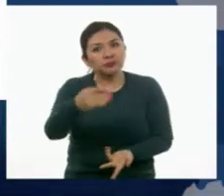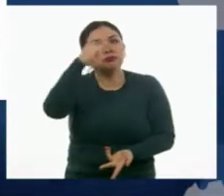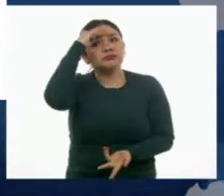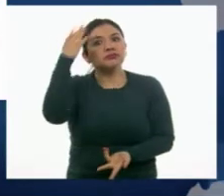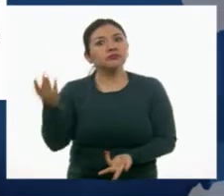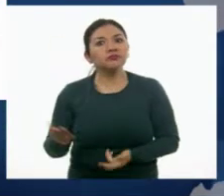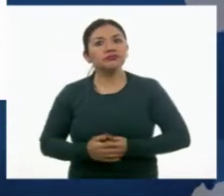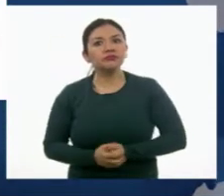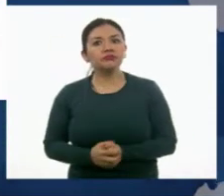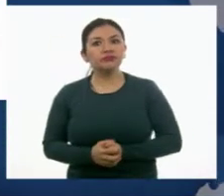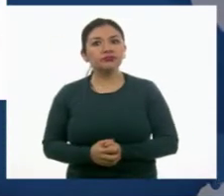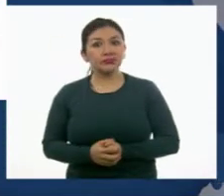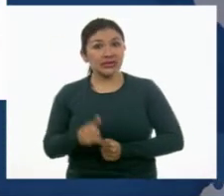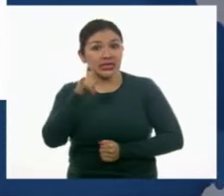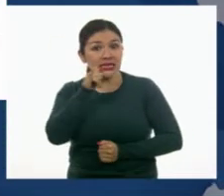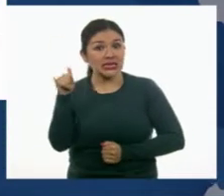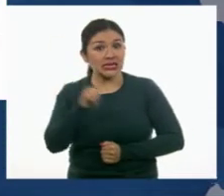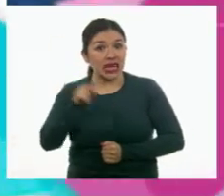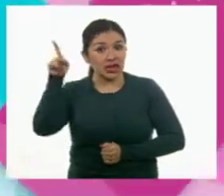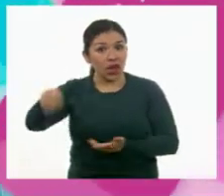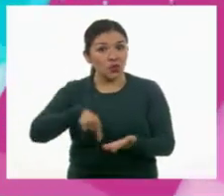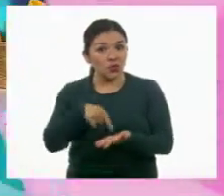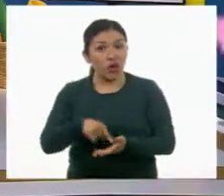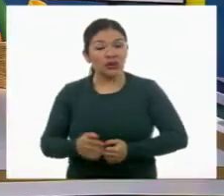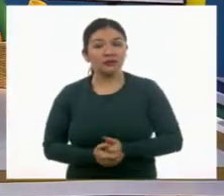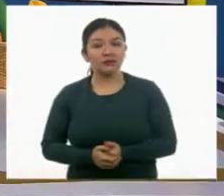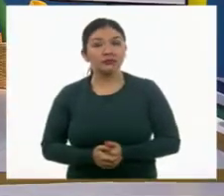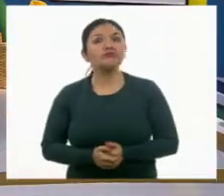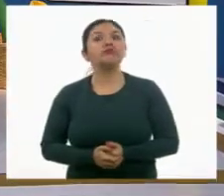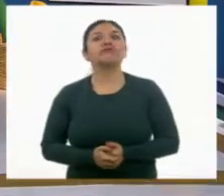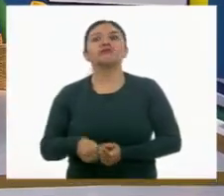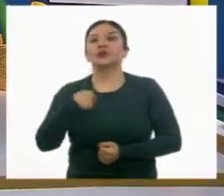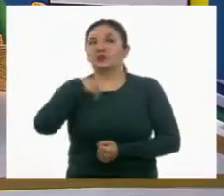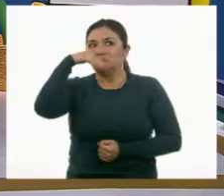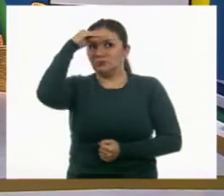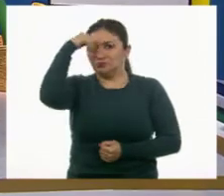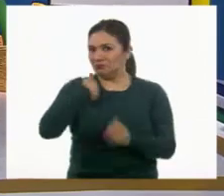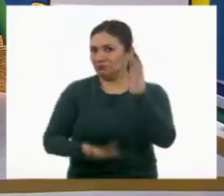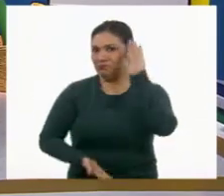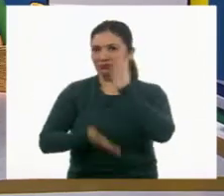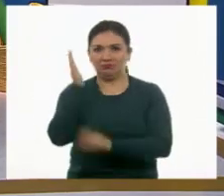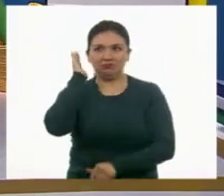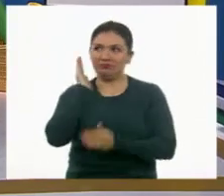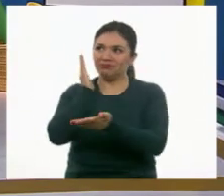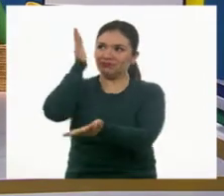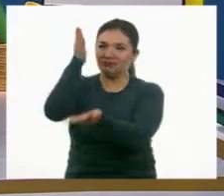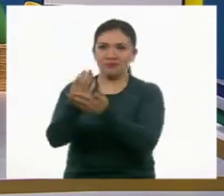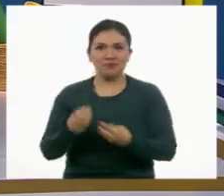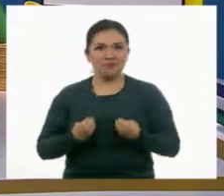de este caso, María, de Italia? Opino que yo ya me voy a ir a vivir a Italia.